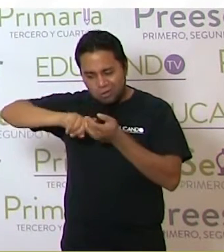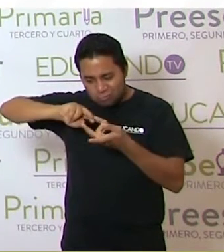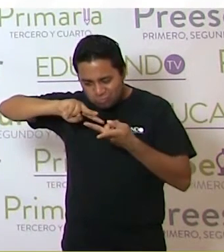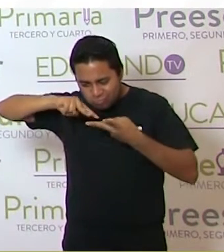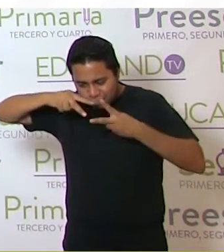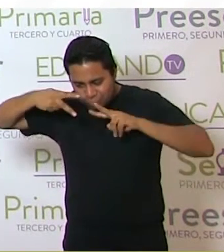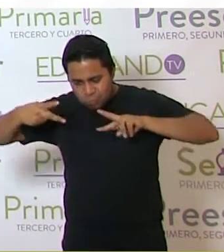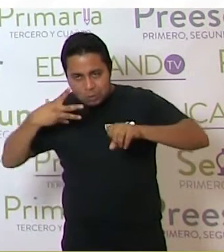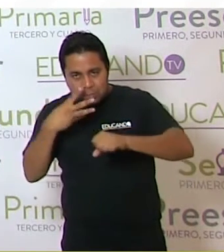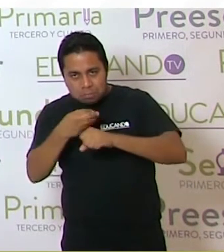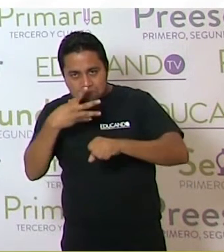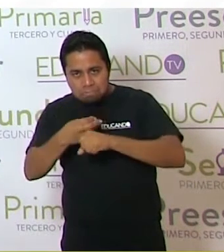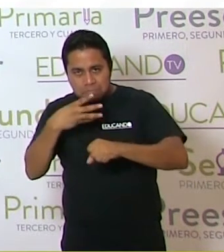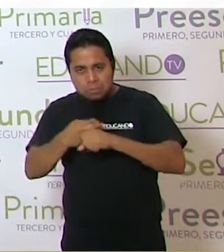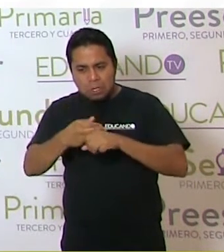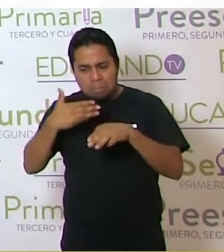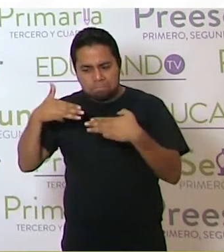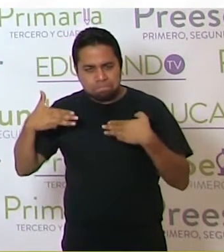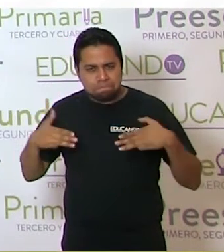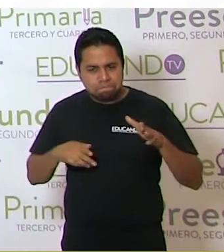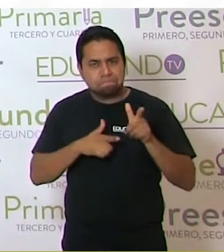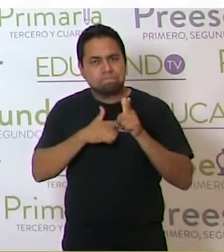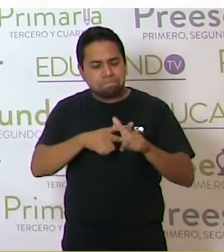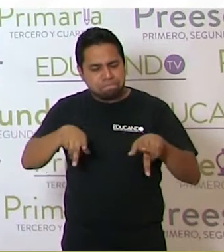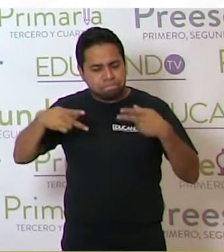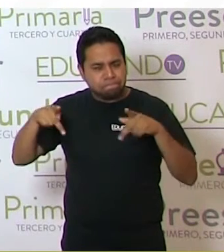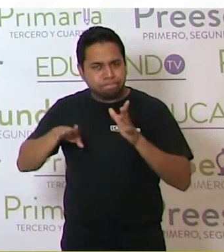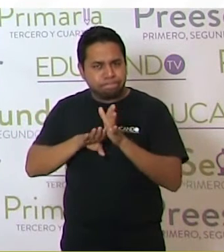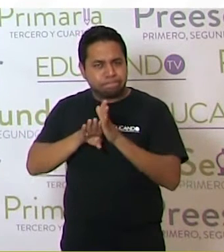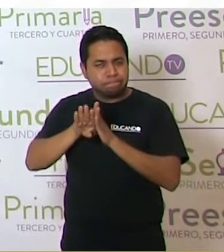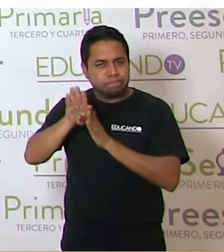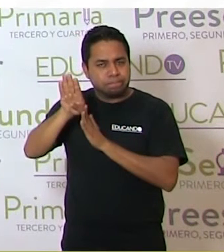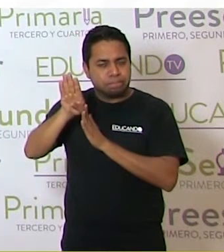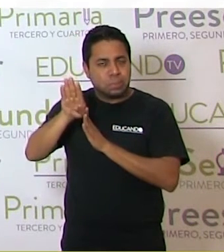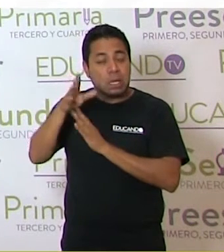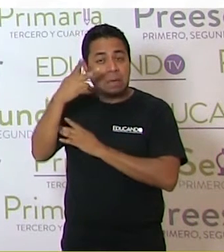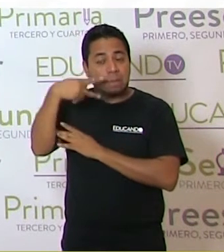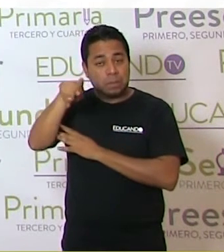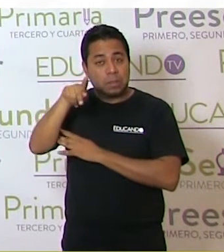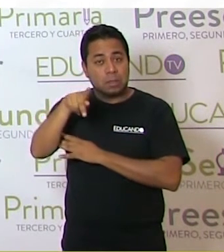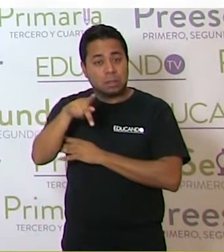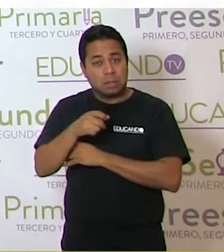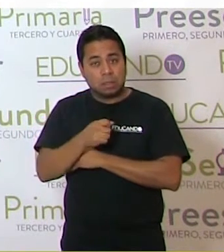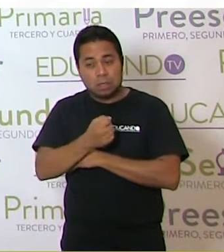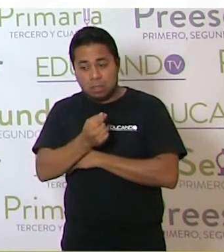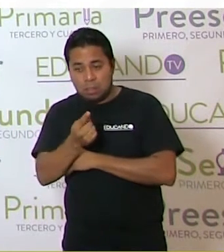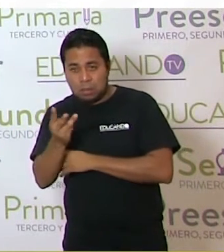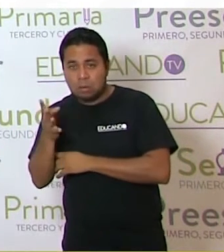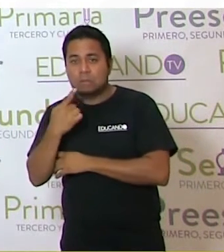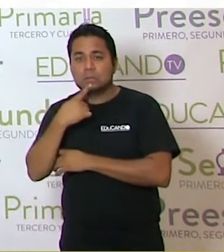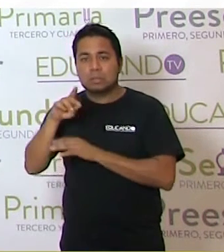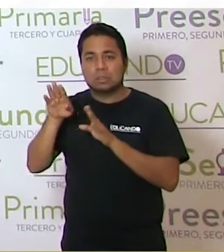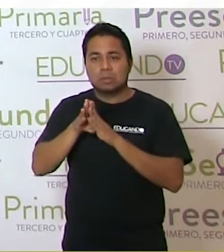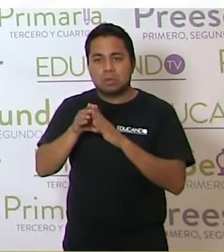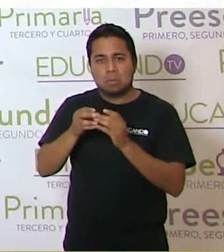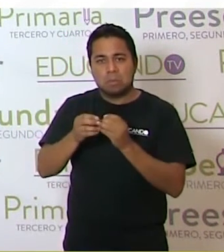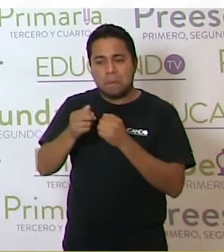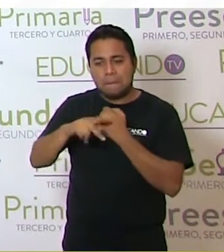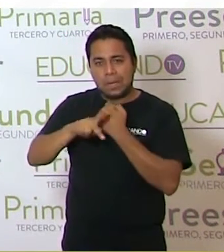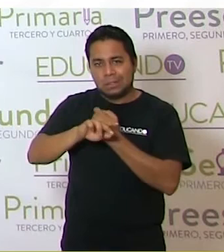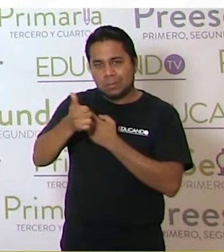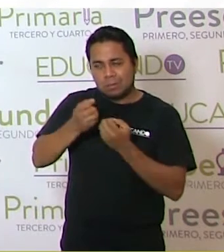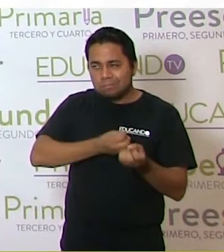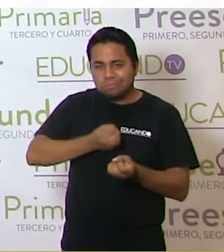avanza en el mercado mexicano pero donde algunos ven la promesa de reducción de importaciones